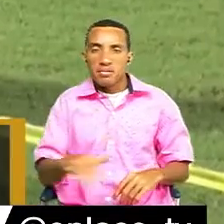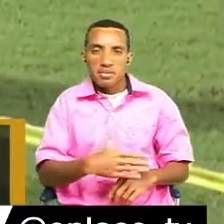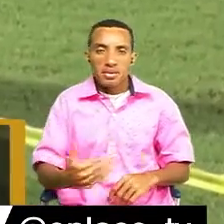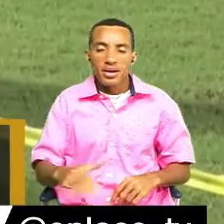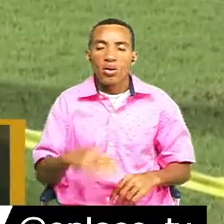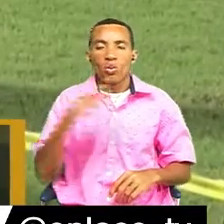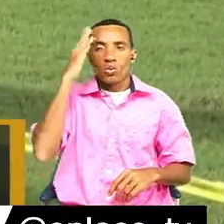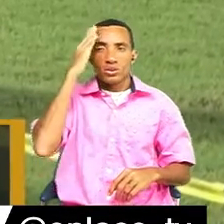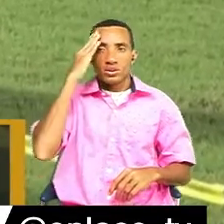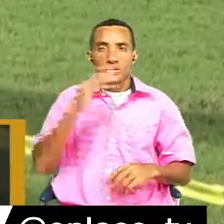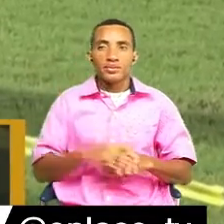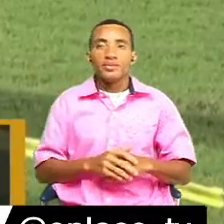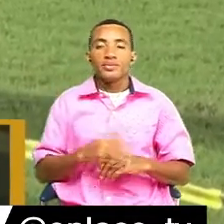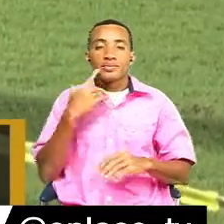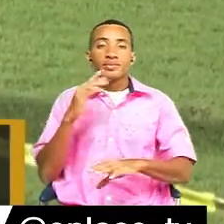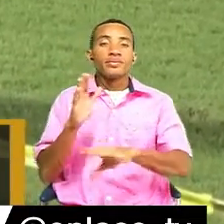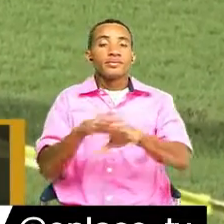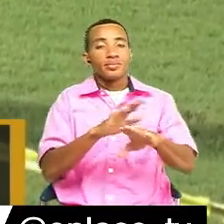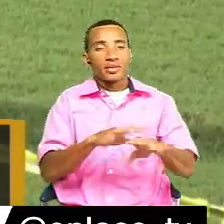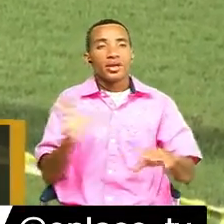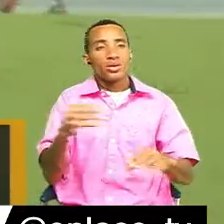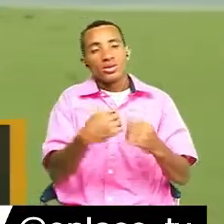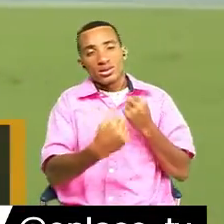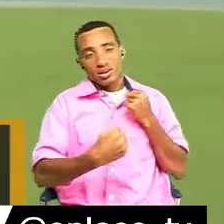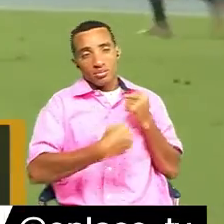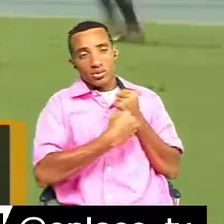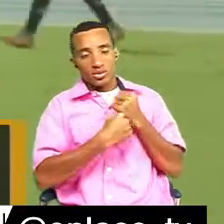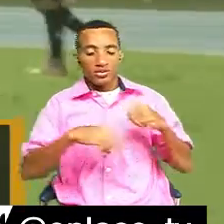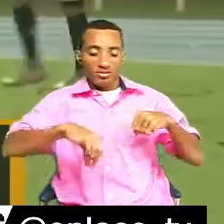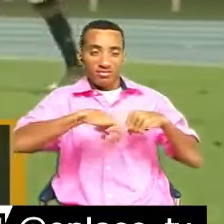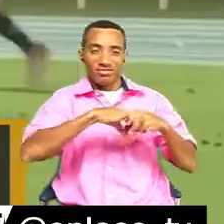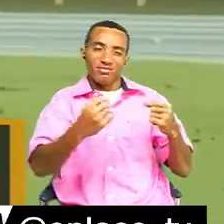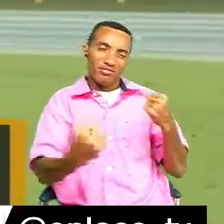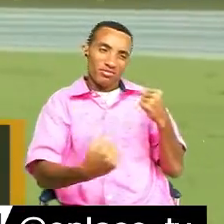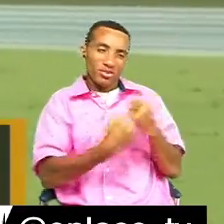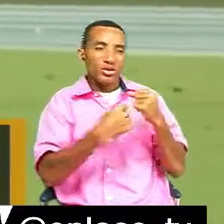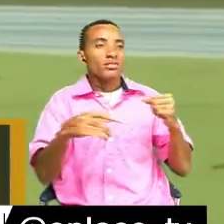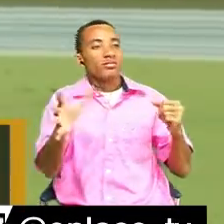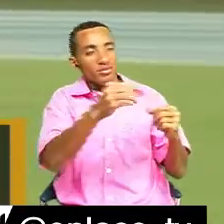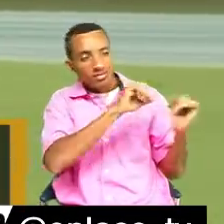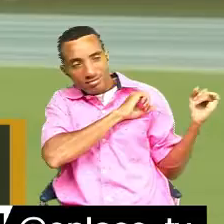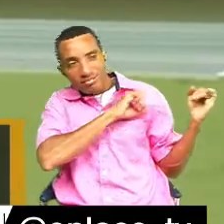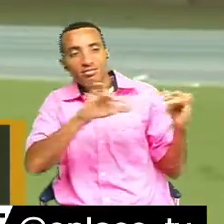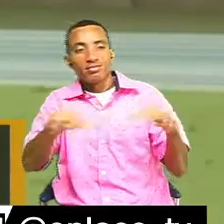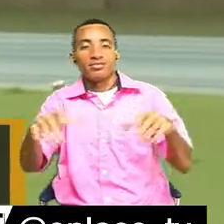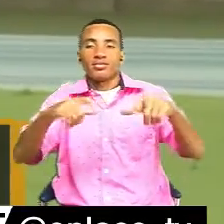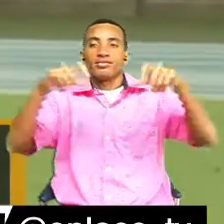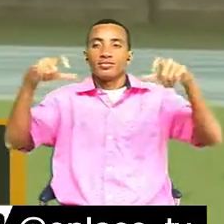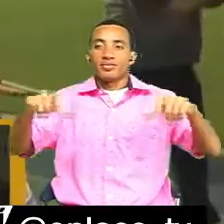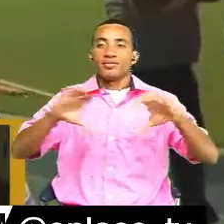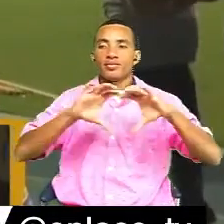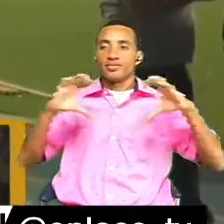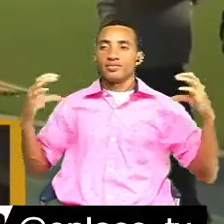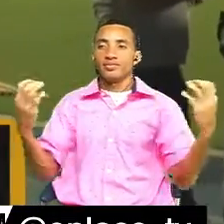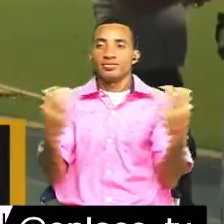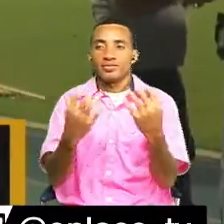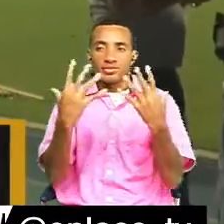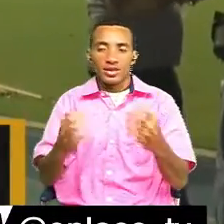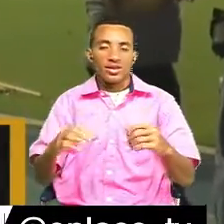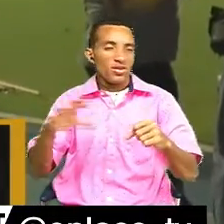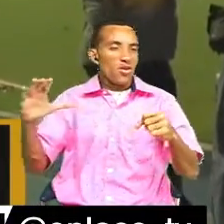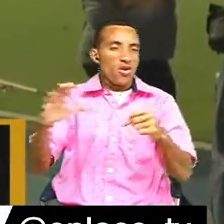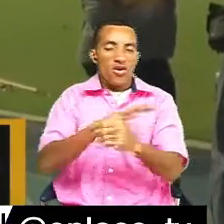Ellos aprovecharon para enviarle un mensaje a la hinchada aurinegra para que acompañen el encuentro deportivo en el estadio Daniel Villa Zapata. Queremos verlo lleno, queremos ver el